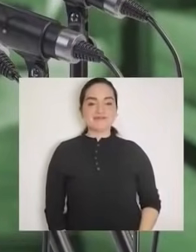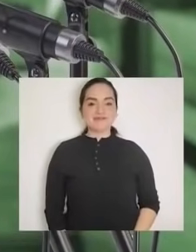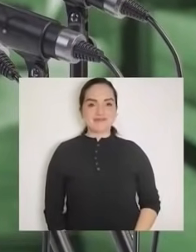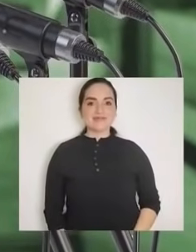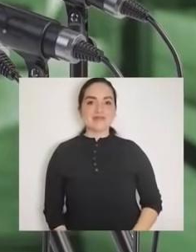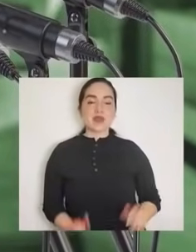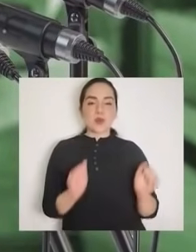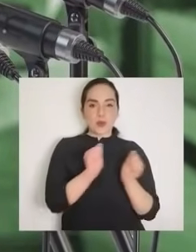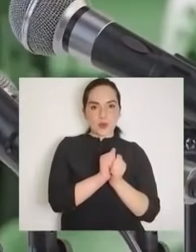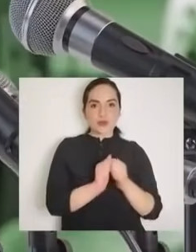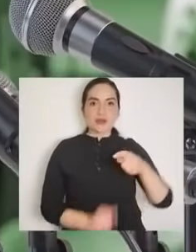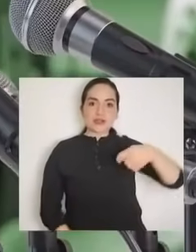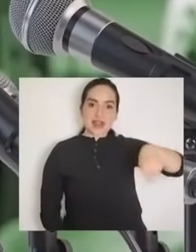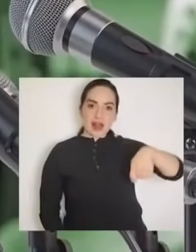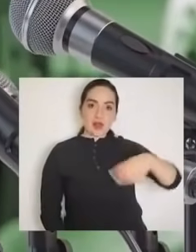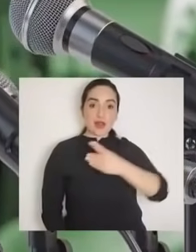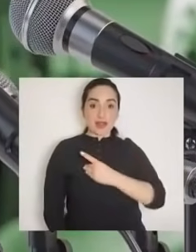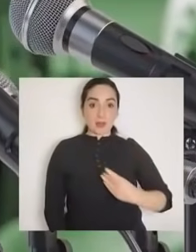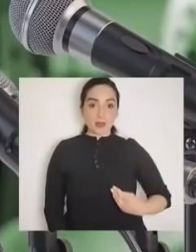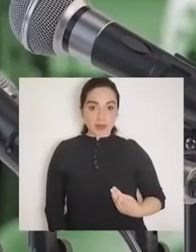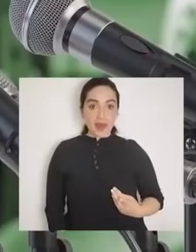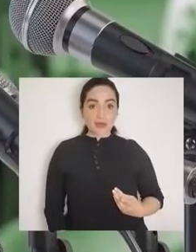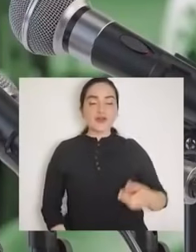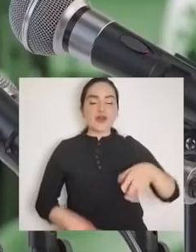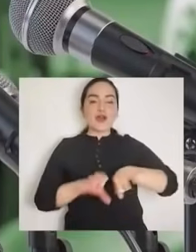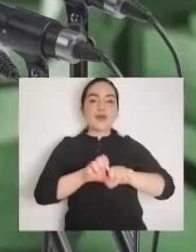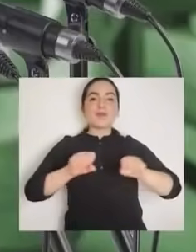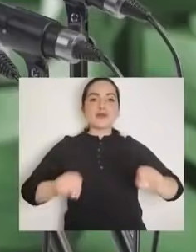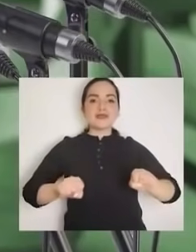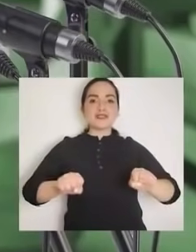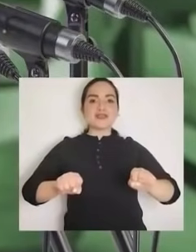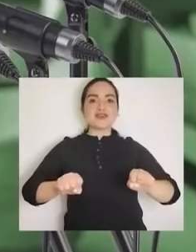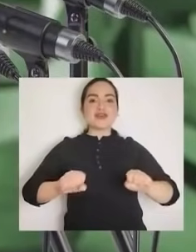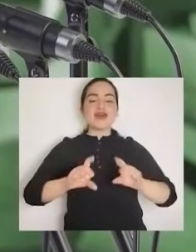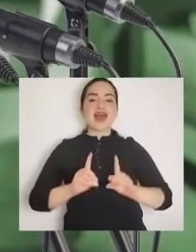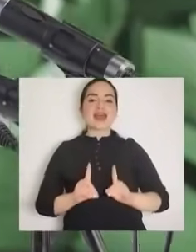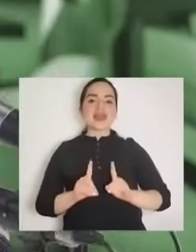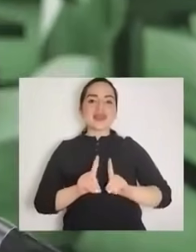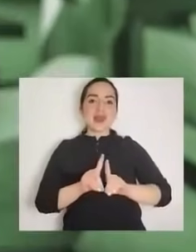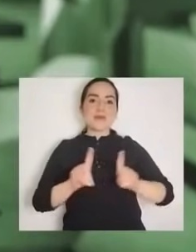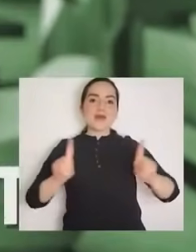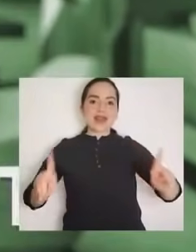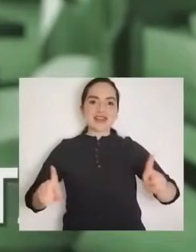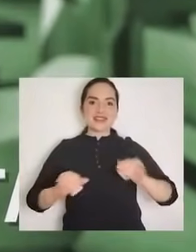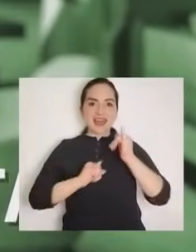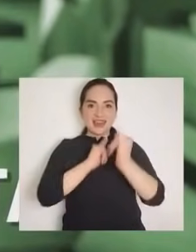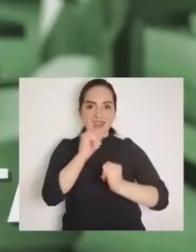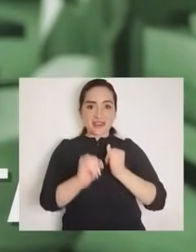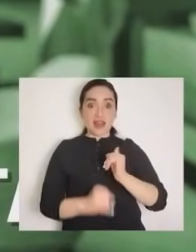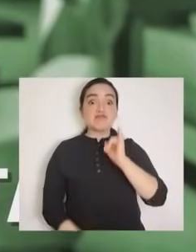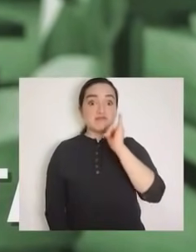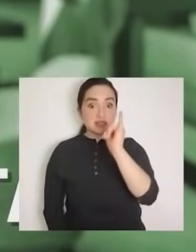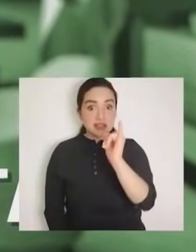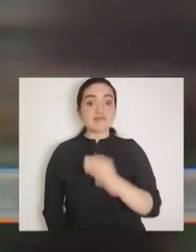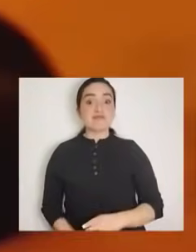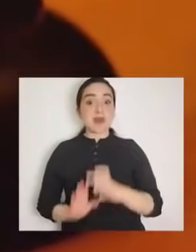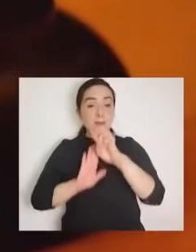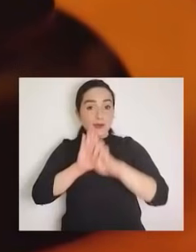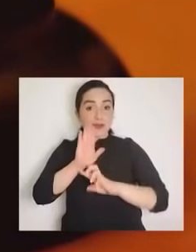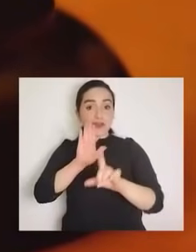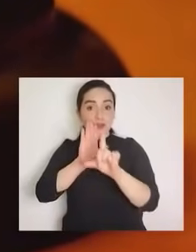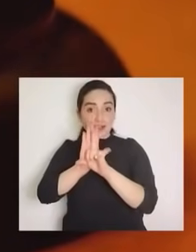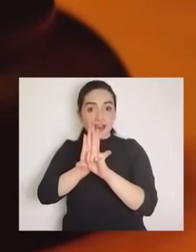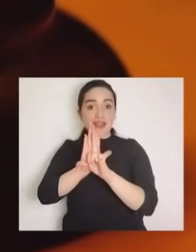salgo electo presidente de la República, más mis senadores y diputados, nos comprometemos a tener la democracia digital.